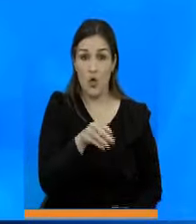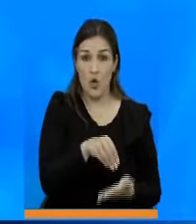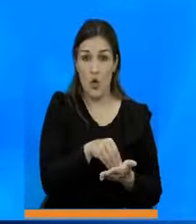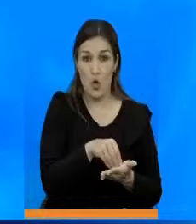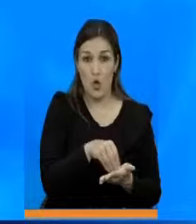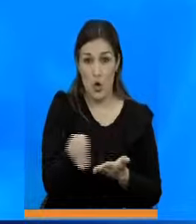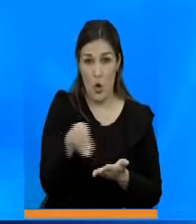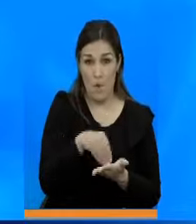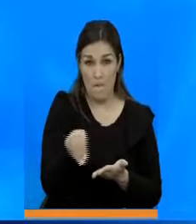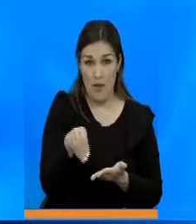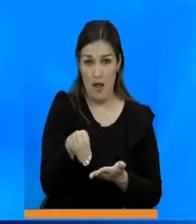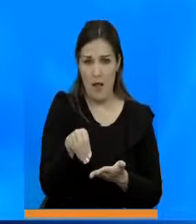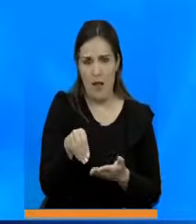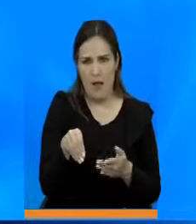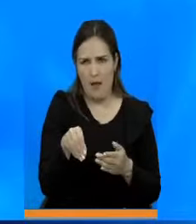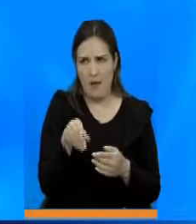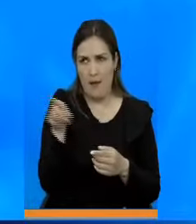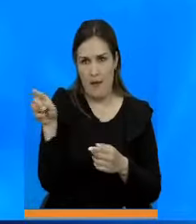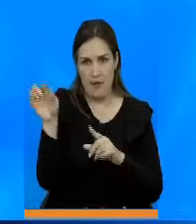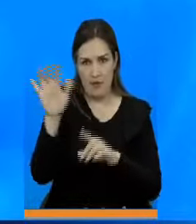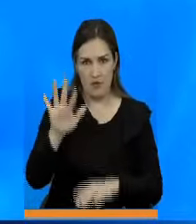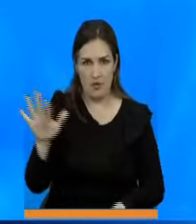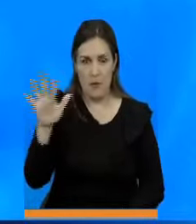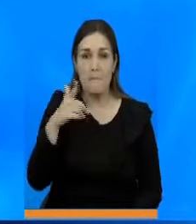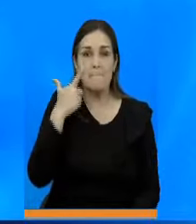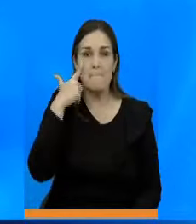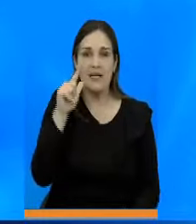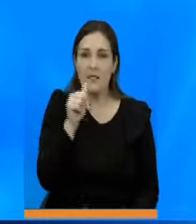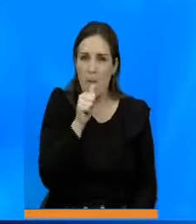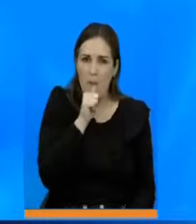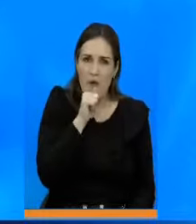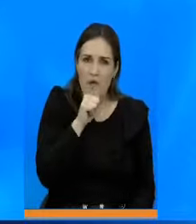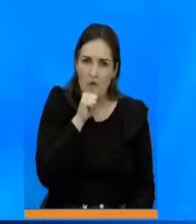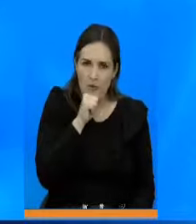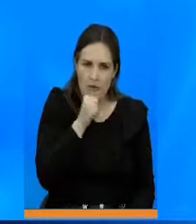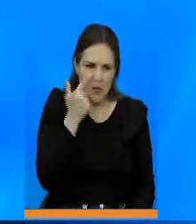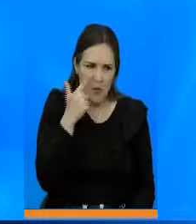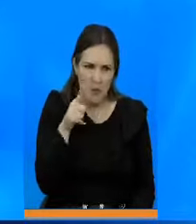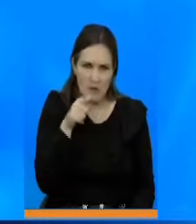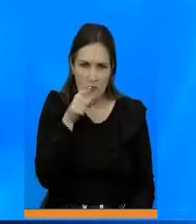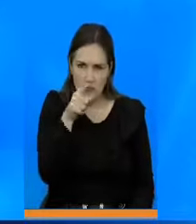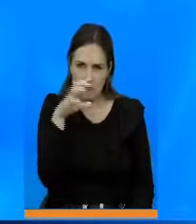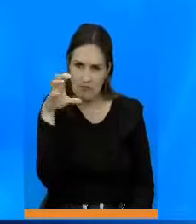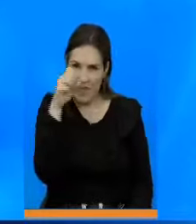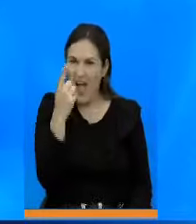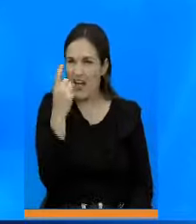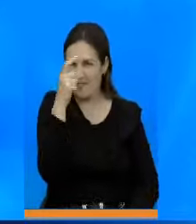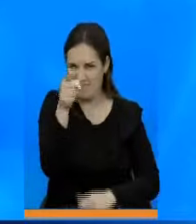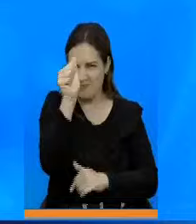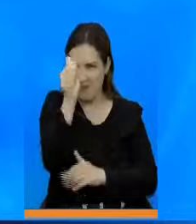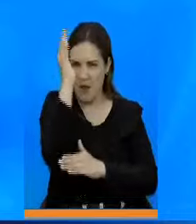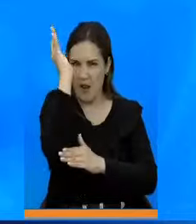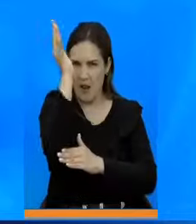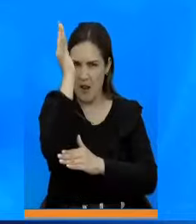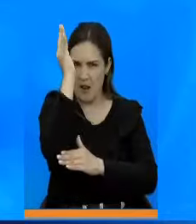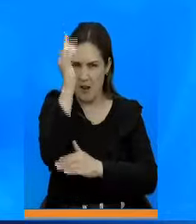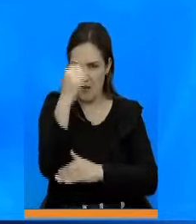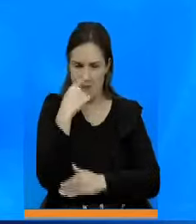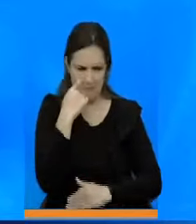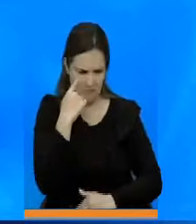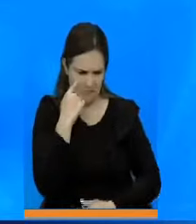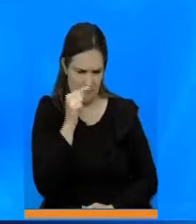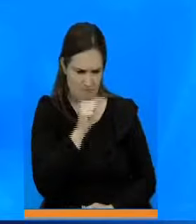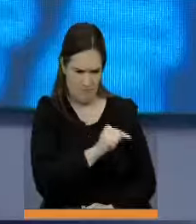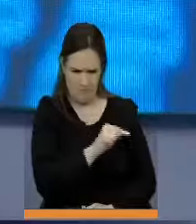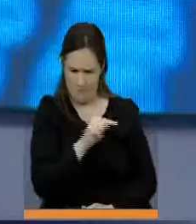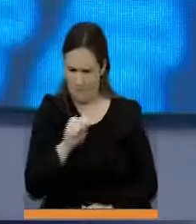grupos narcotraficantes y eso lo mencionaba usted en su exposición el día de ayer. ¿Qué ha identificado en medio de este control político y por qué lo relaciona precisamente con